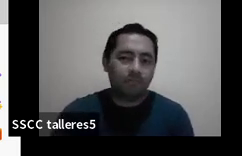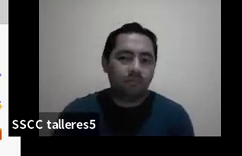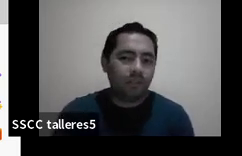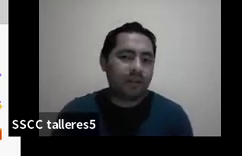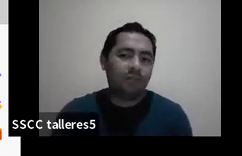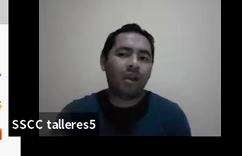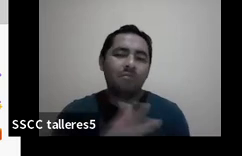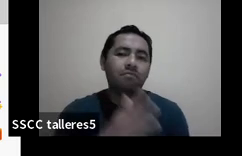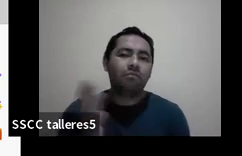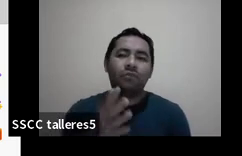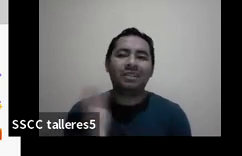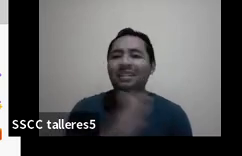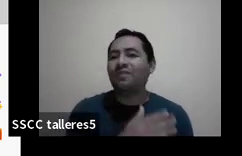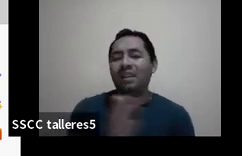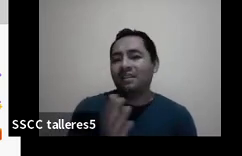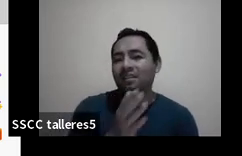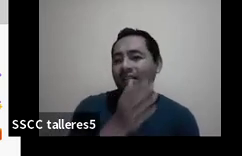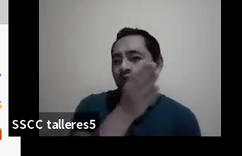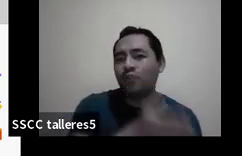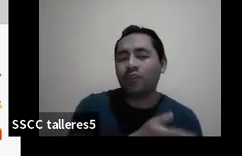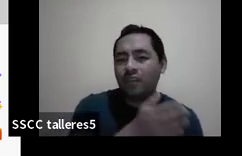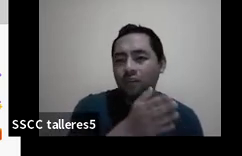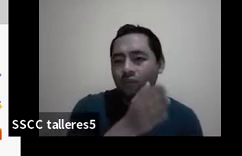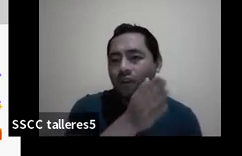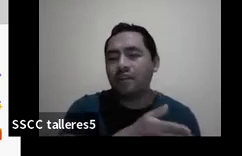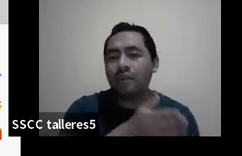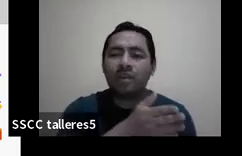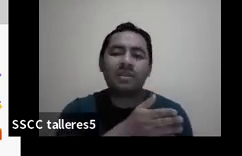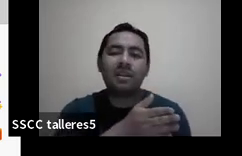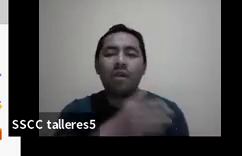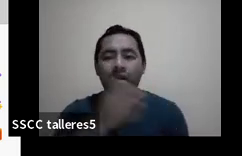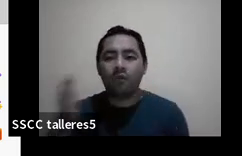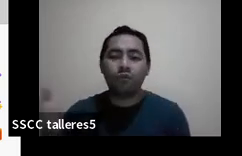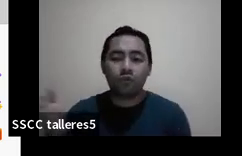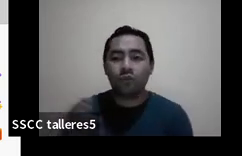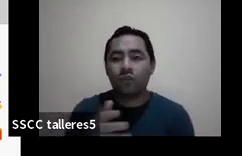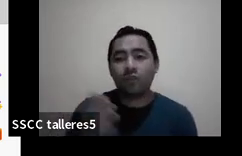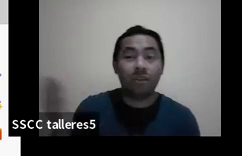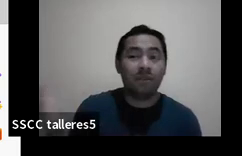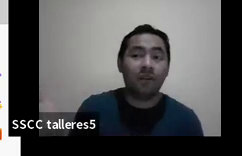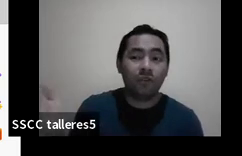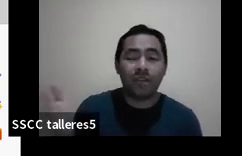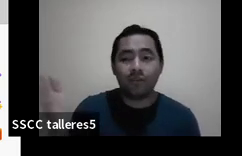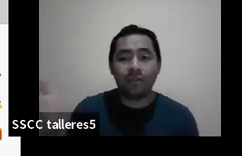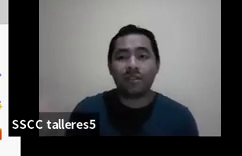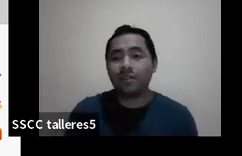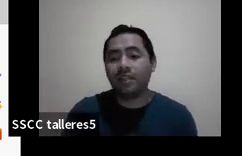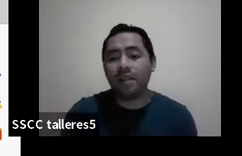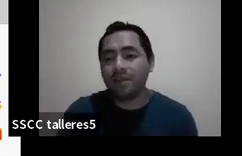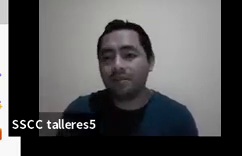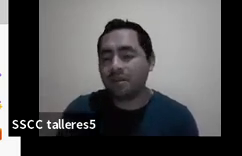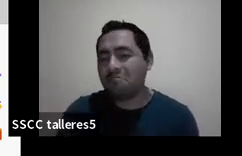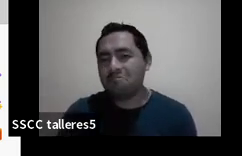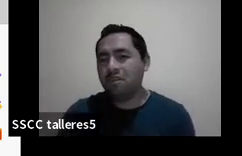sea, no hay tanta diferencia de un sordo que nunca llevó terapias de lenguaje con un sordo que solo ha llevado 2 años, 3 años